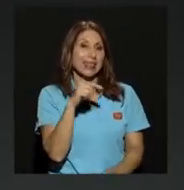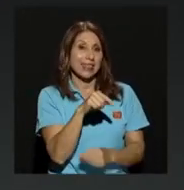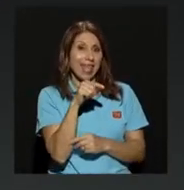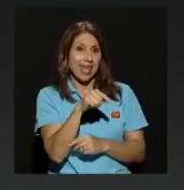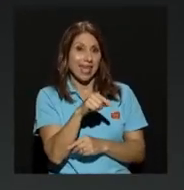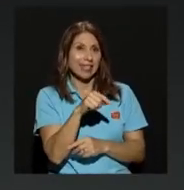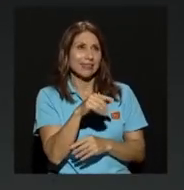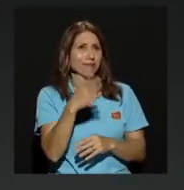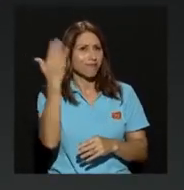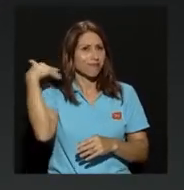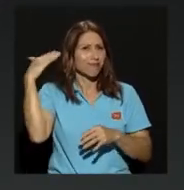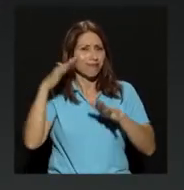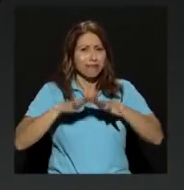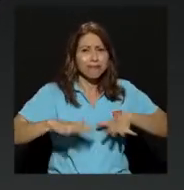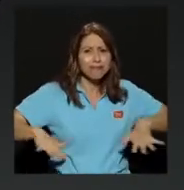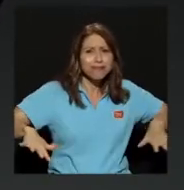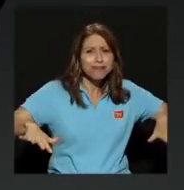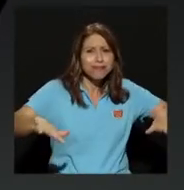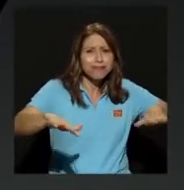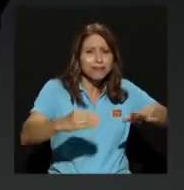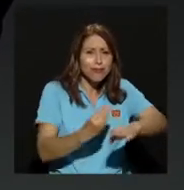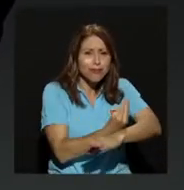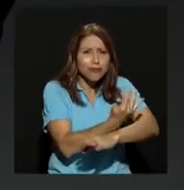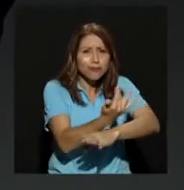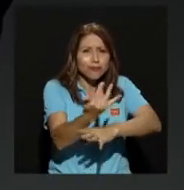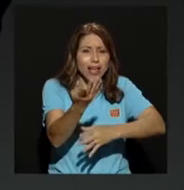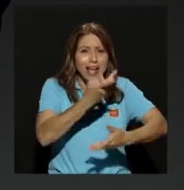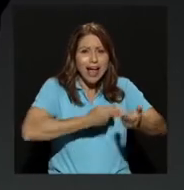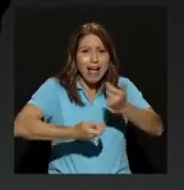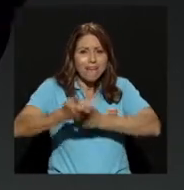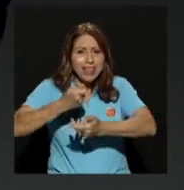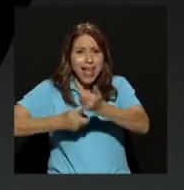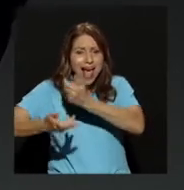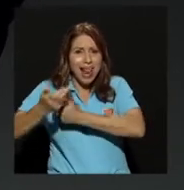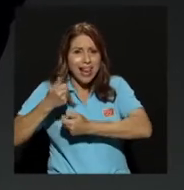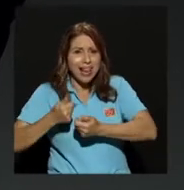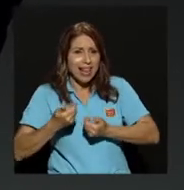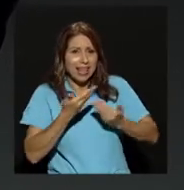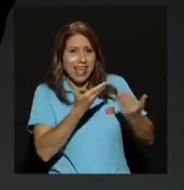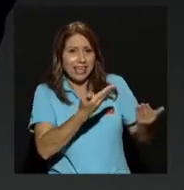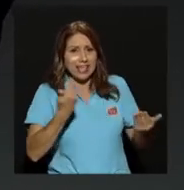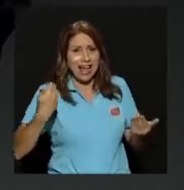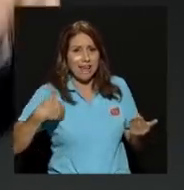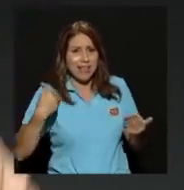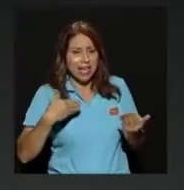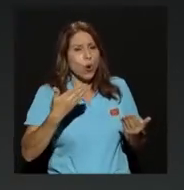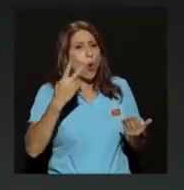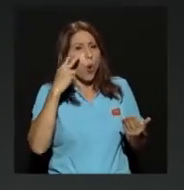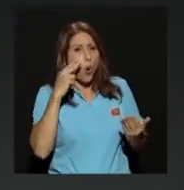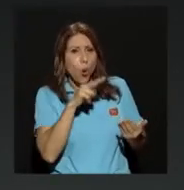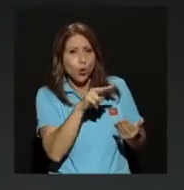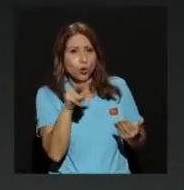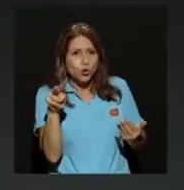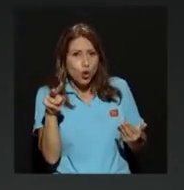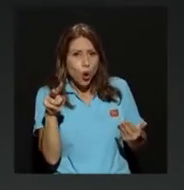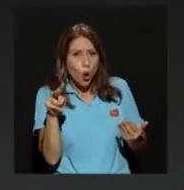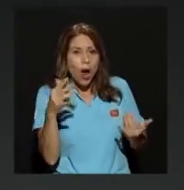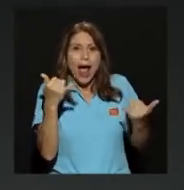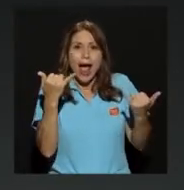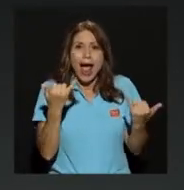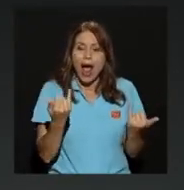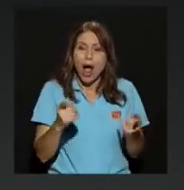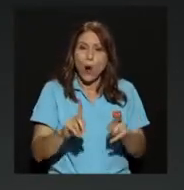de ese cafetal que este caballero que aludí conoció a